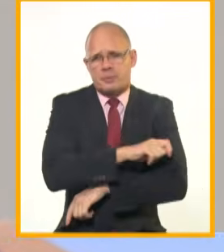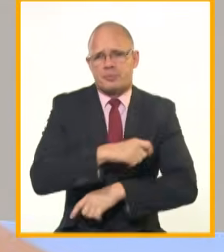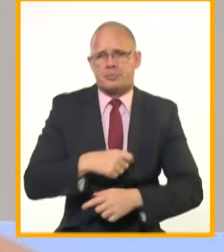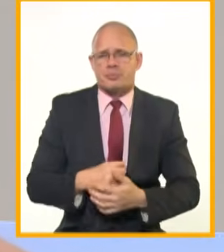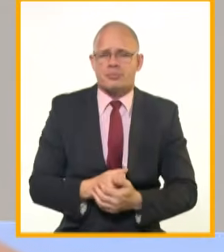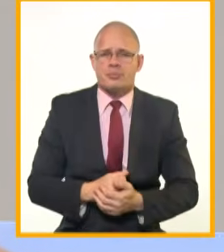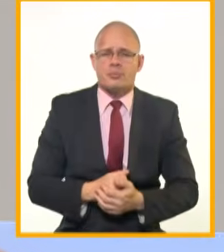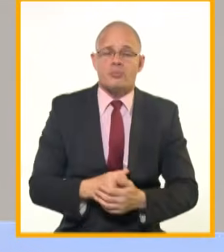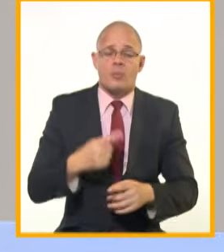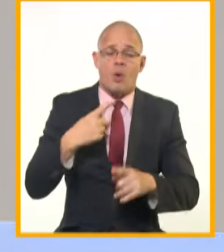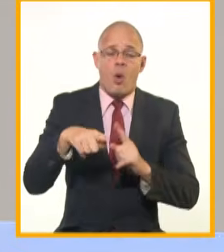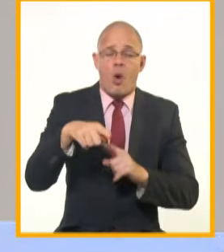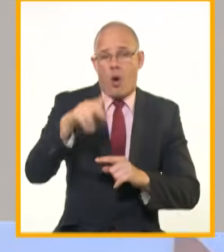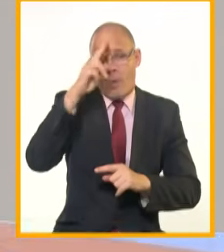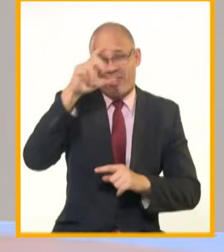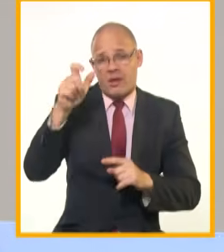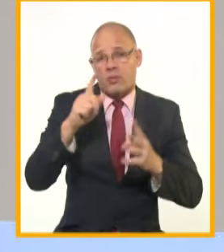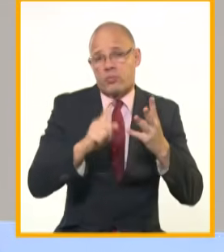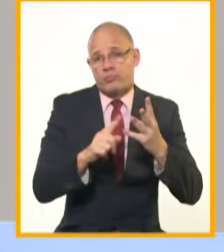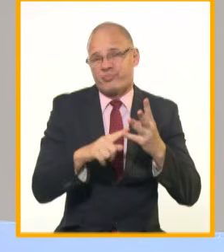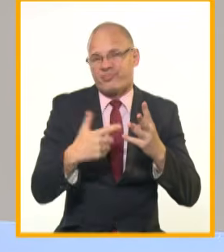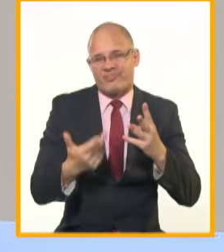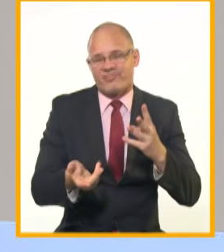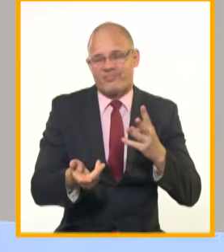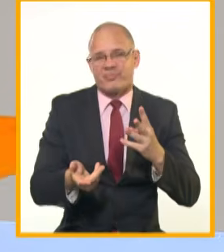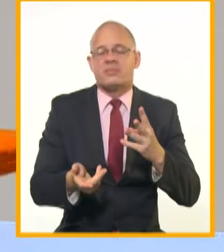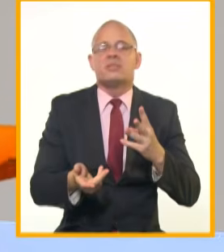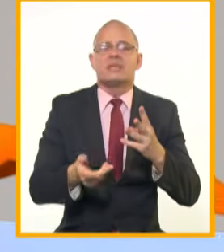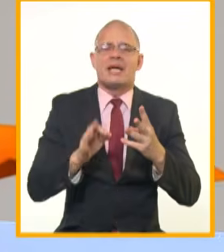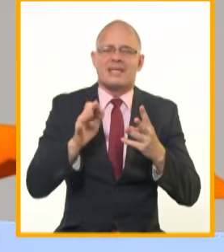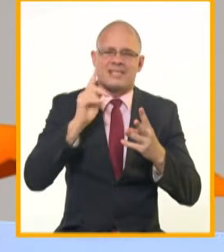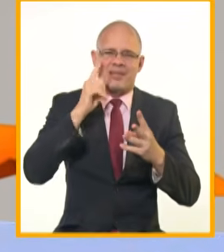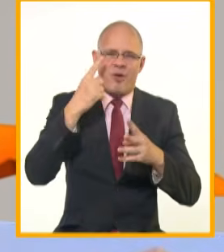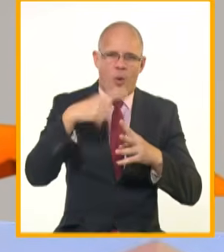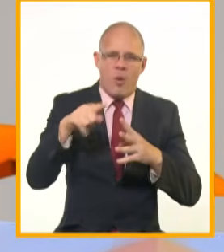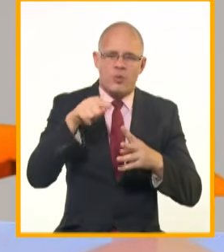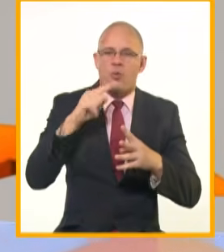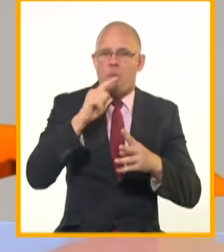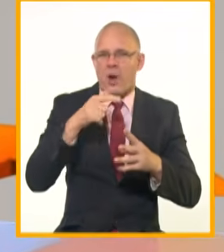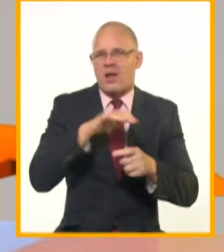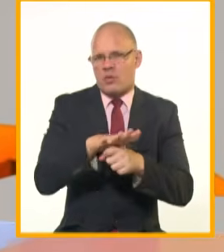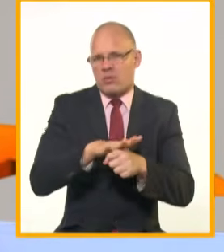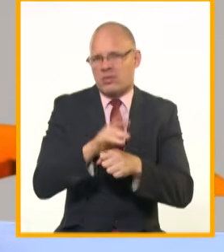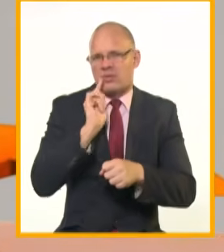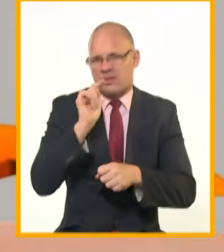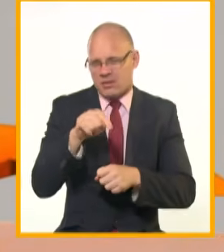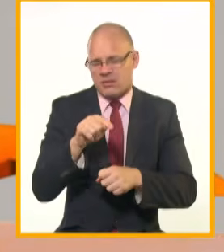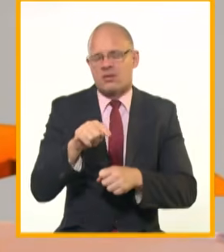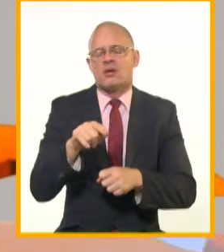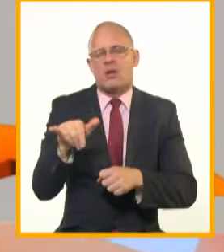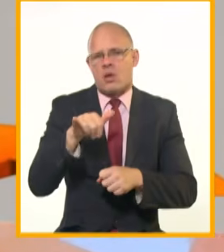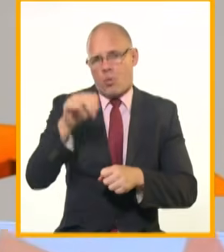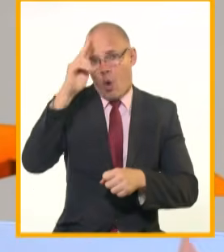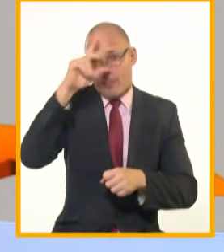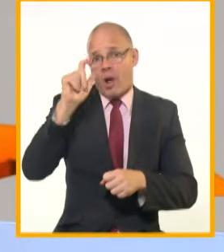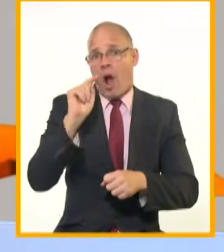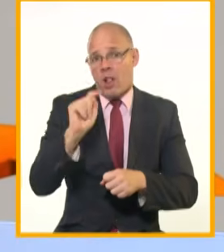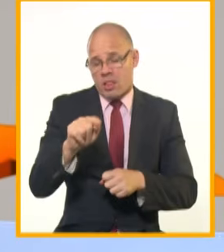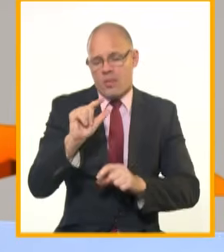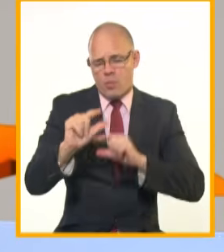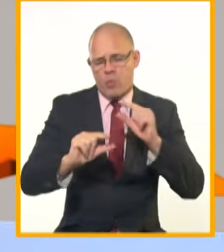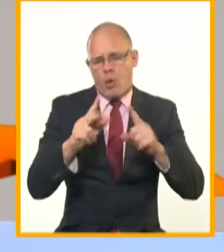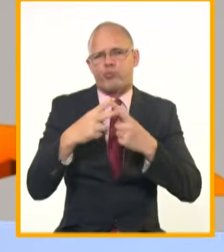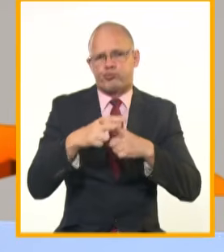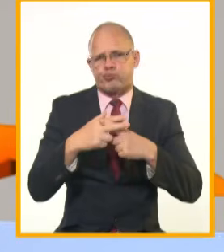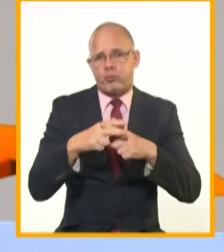que tenemos, sería la cuarta institución, es el Leopoldito Martínez, que está en San José de las Lajas, y que ha habido que irlo transformando también, que ha